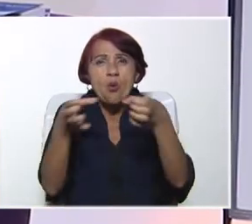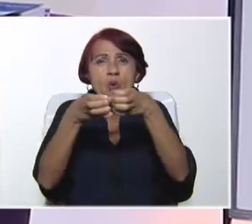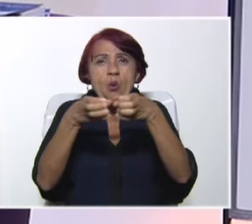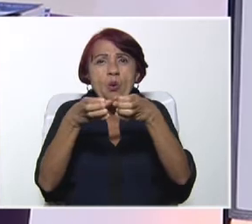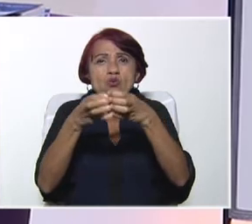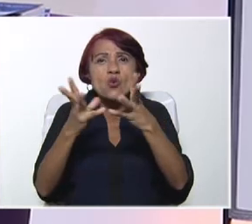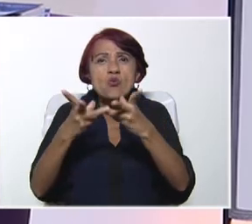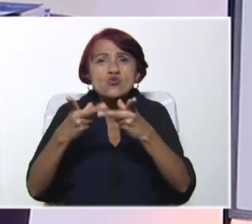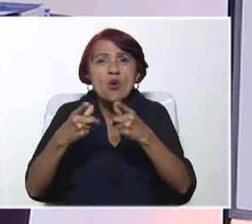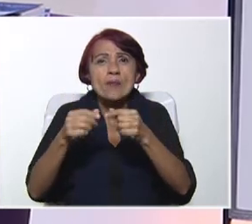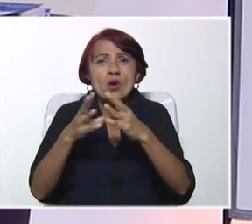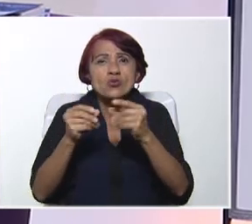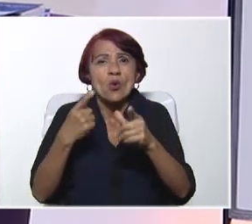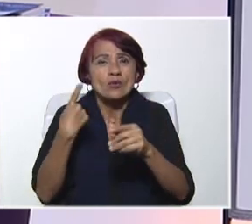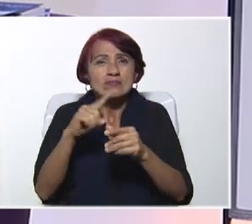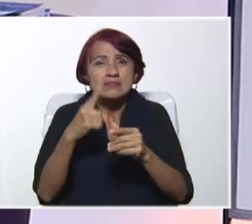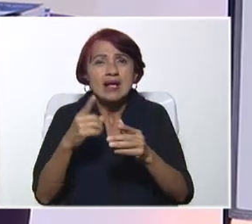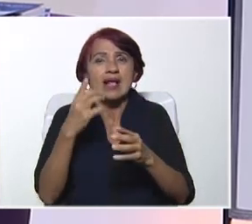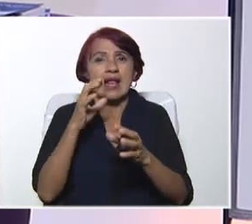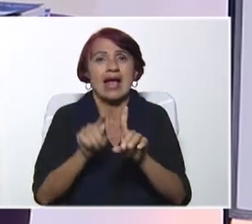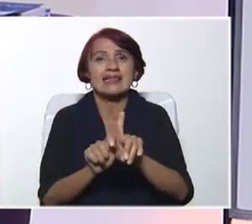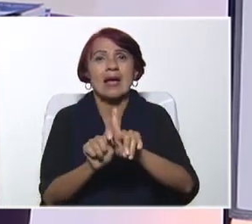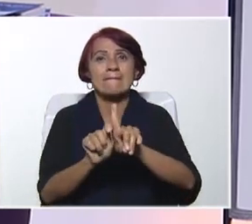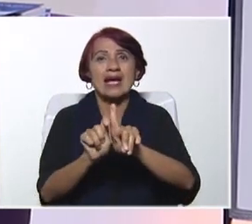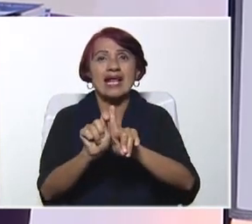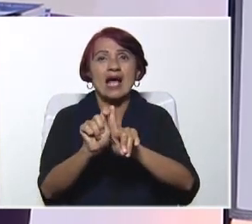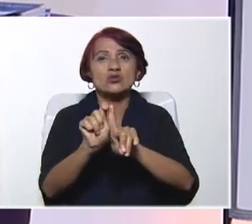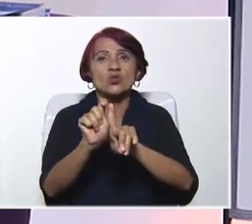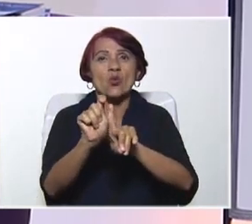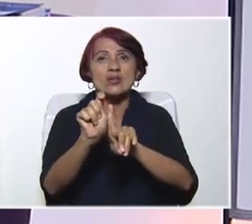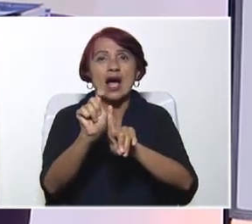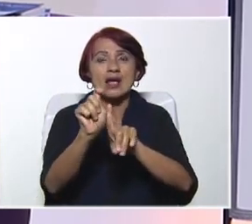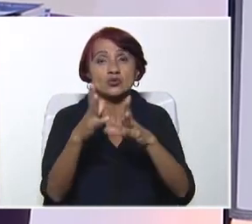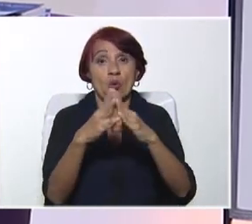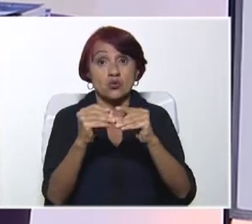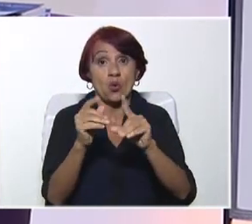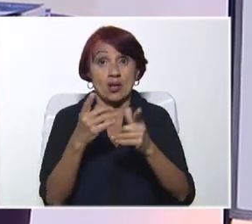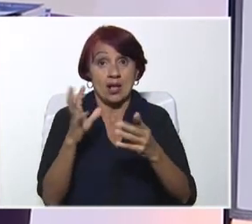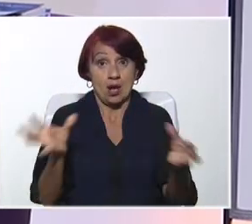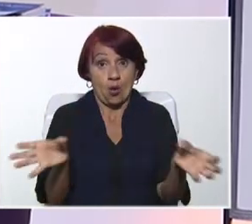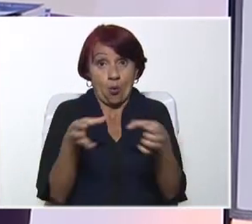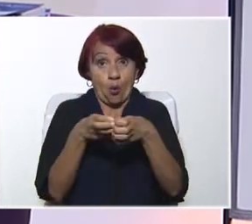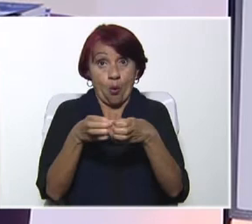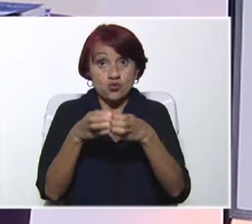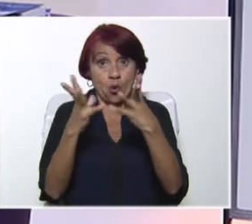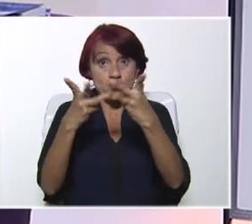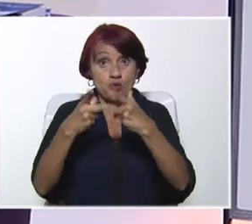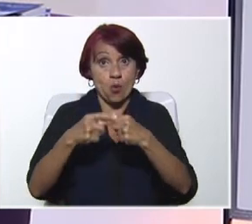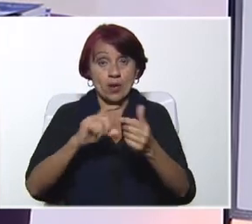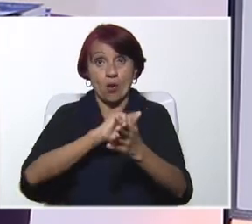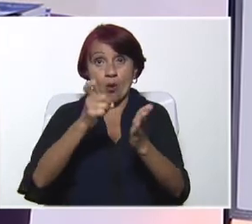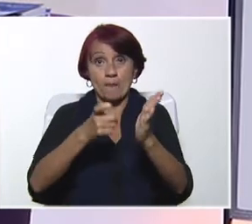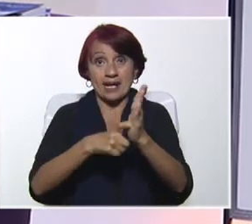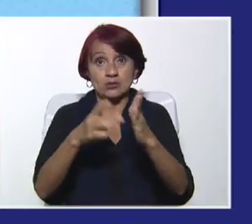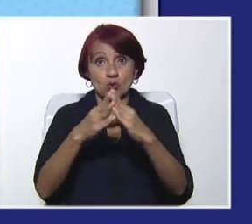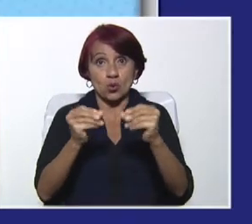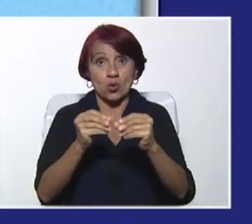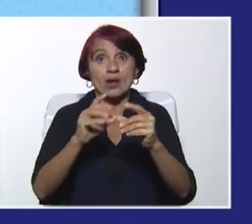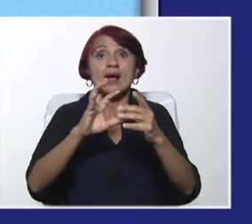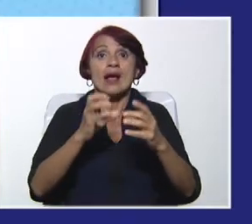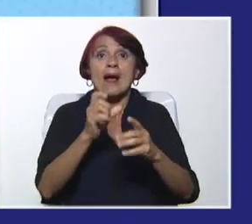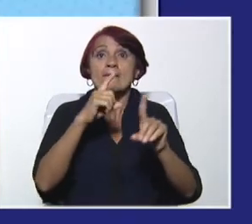números pertenece la temperatura? Bien, pertenece al conjunto de los números enteros. Tenemos